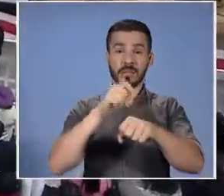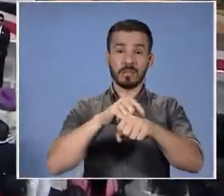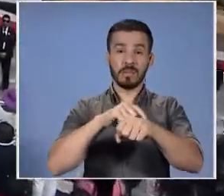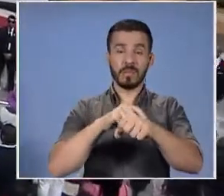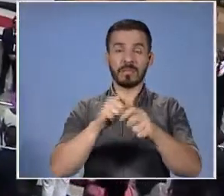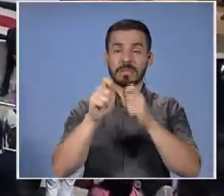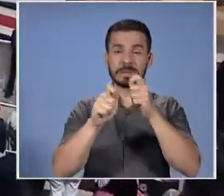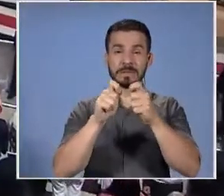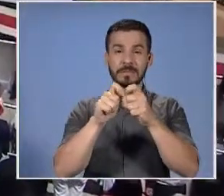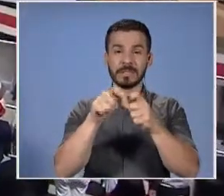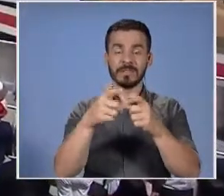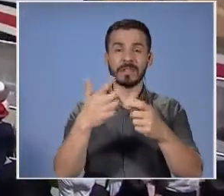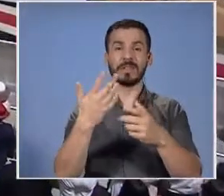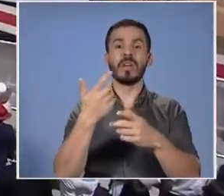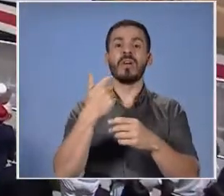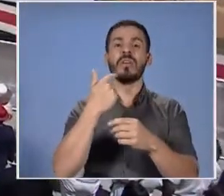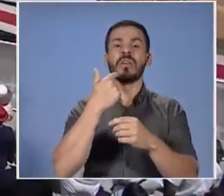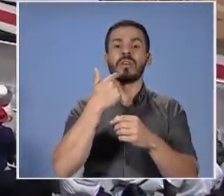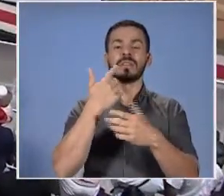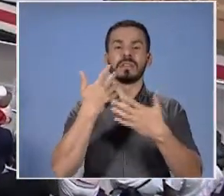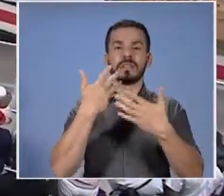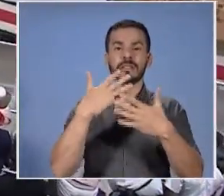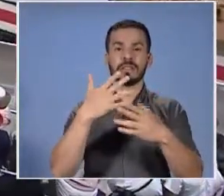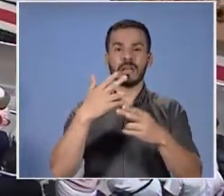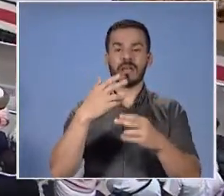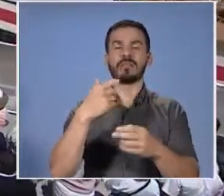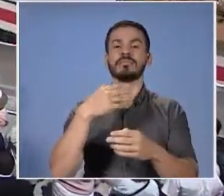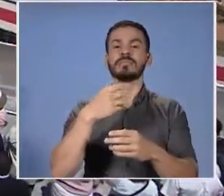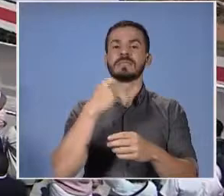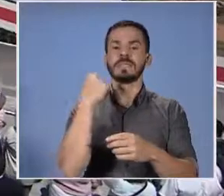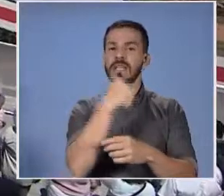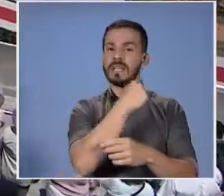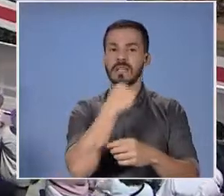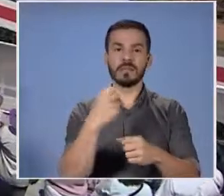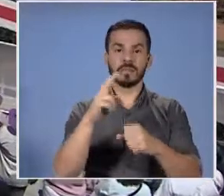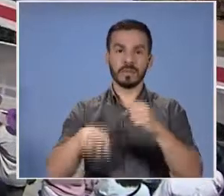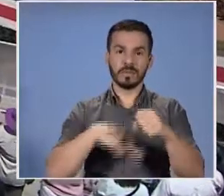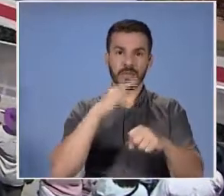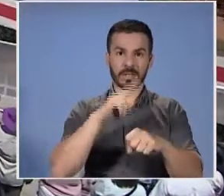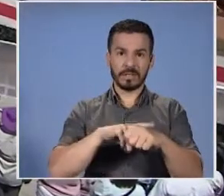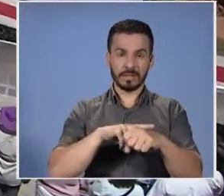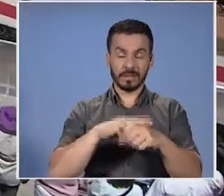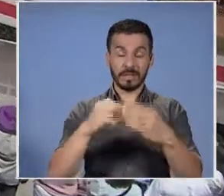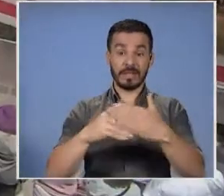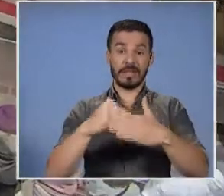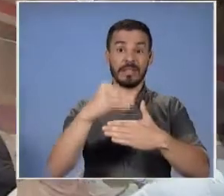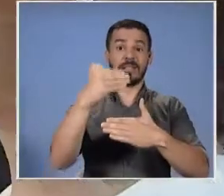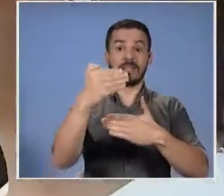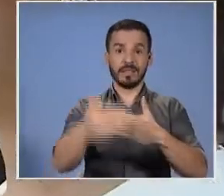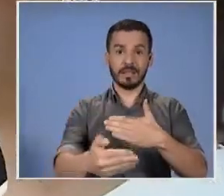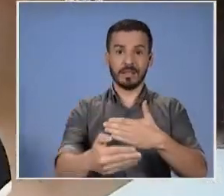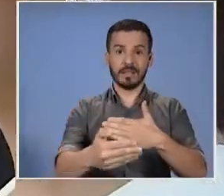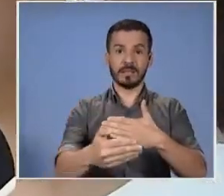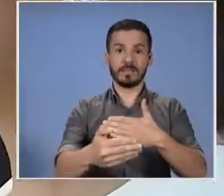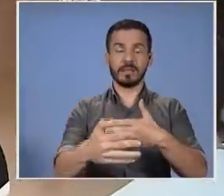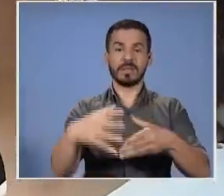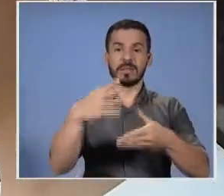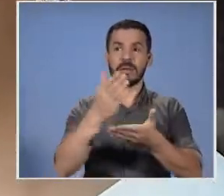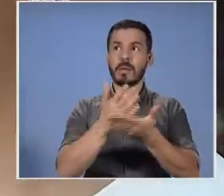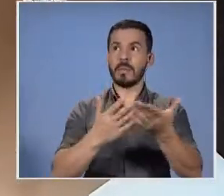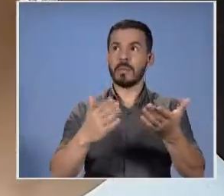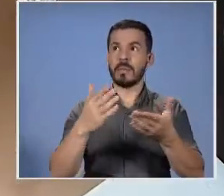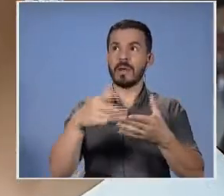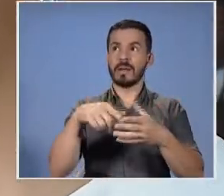momento en donde se pronunciaba el himno nacional y posteriormente es parte de lo que